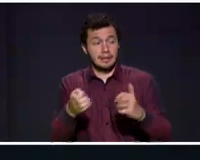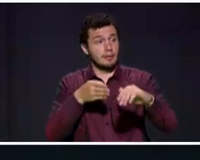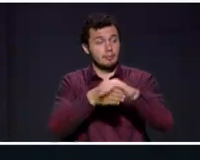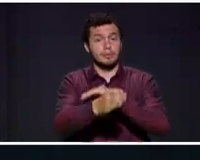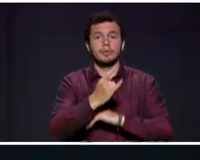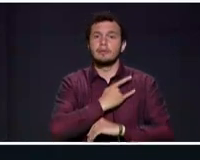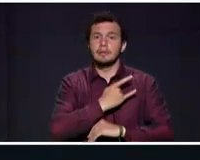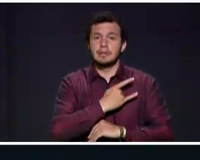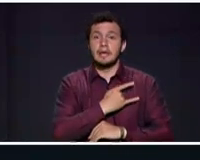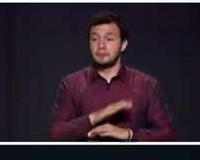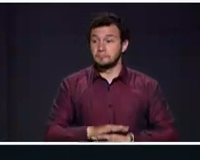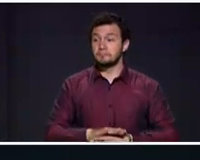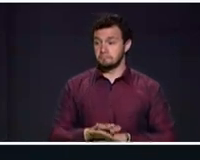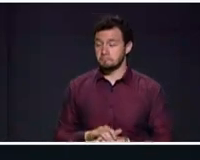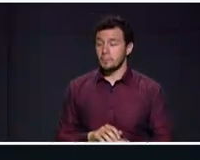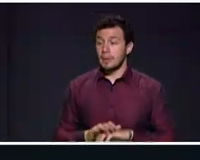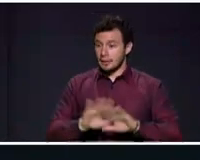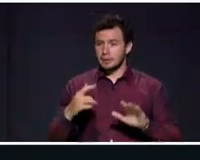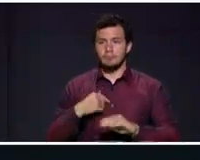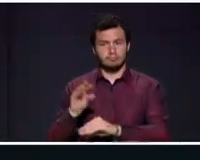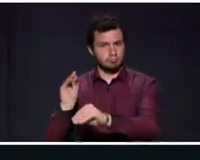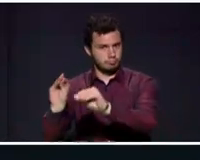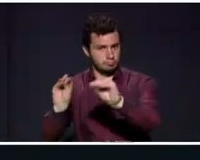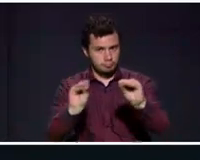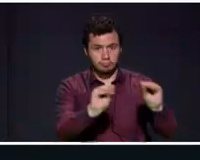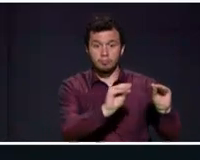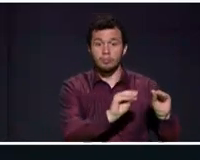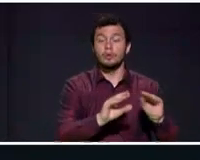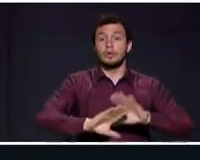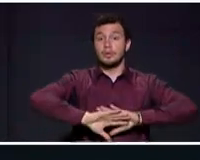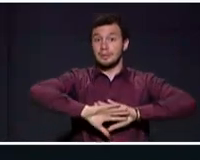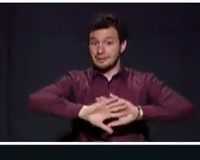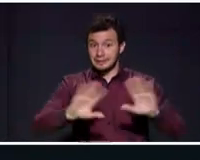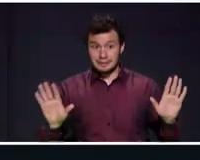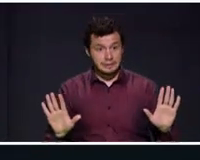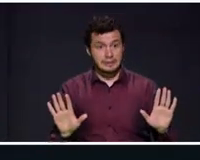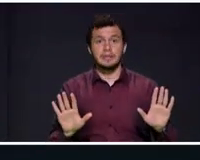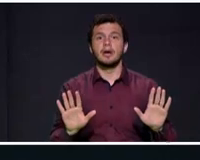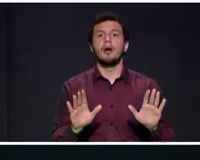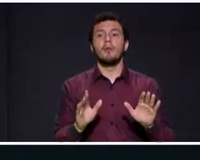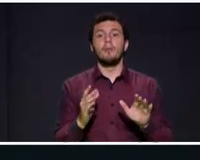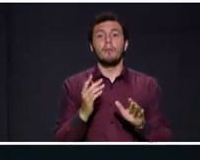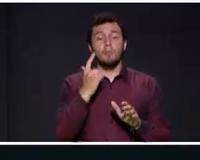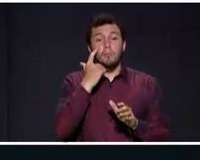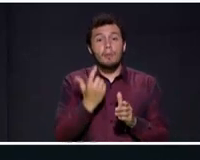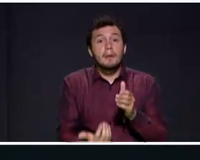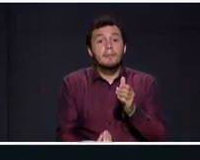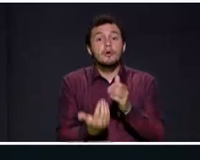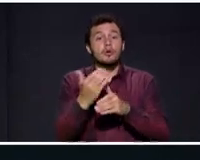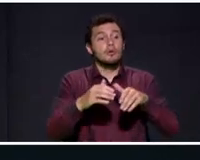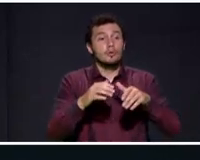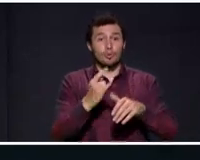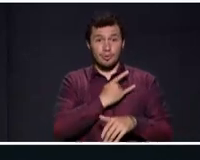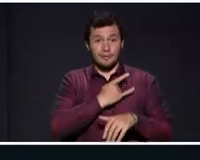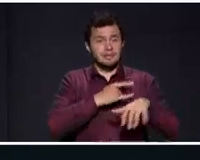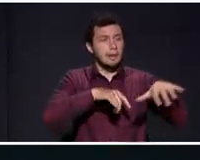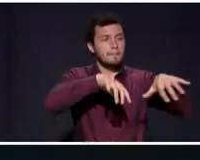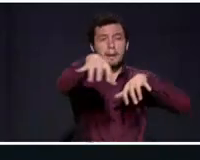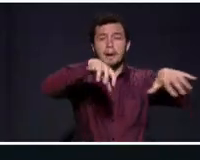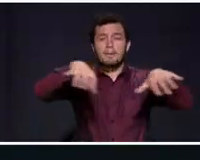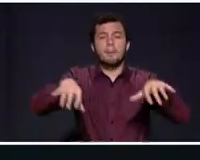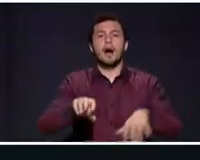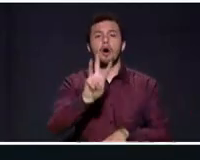como gobernador ya tenemos 80 sedes universitarias esos 80 parques educativos